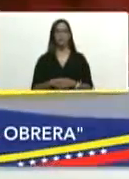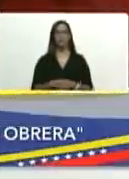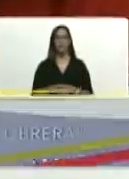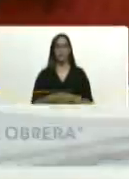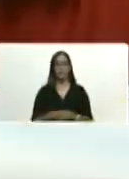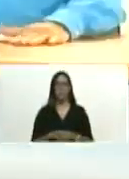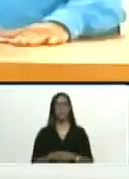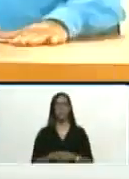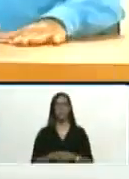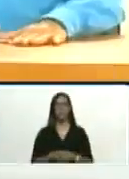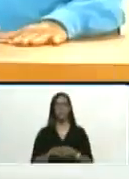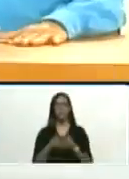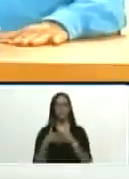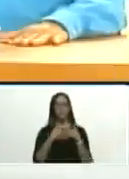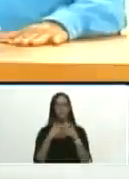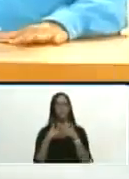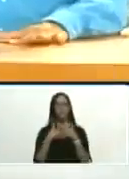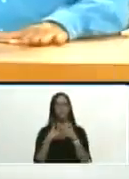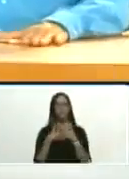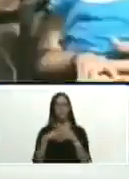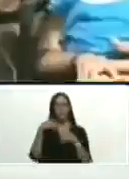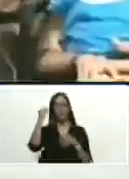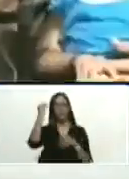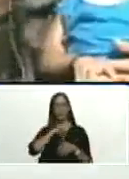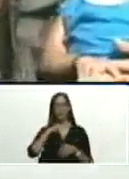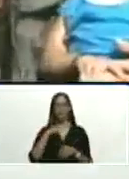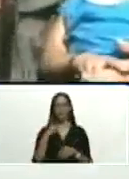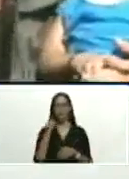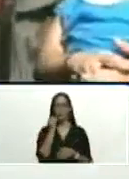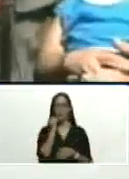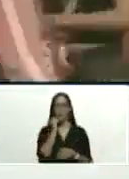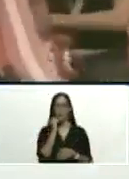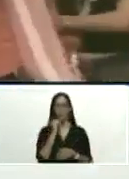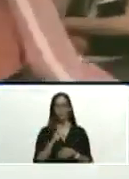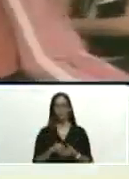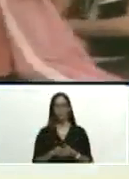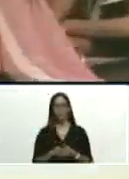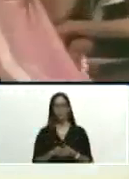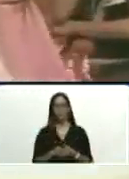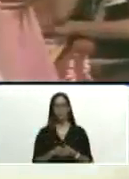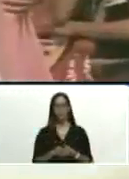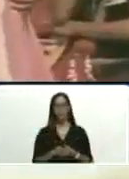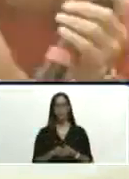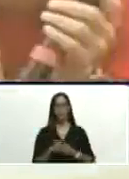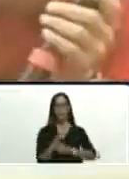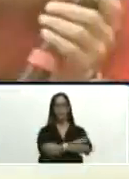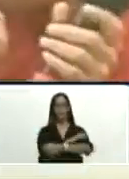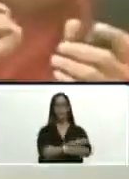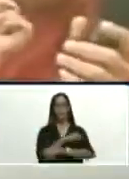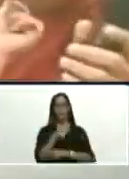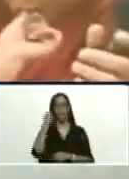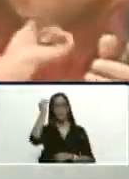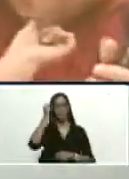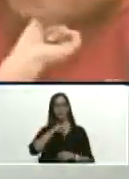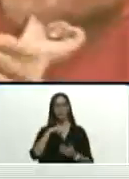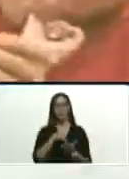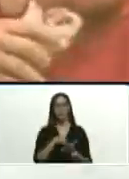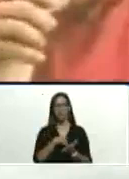el imperialismo no subestimó la oligarquía interna nos subestimó